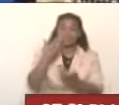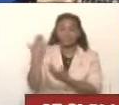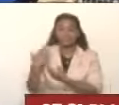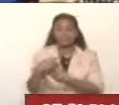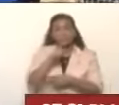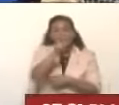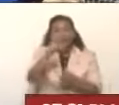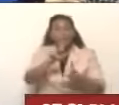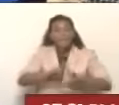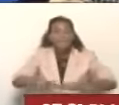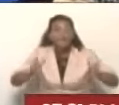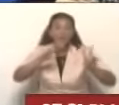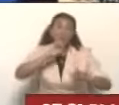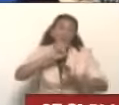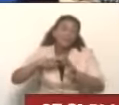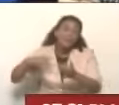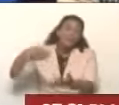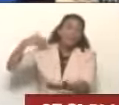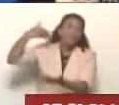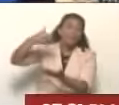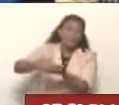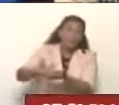Ustedes tienen los valores históricos.